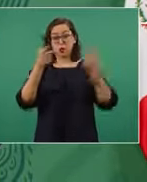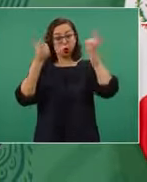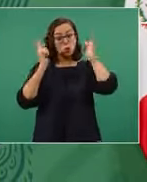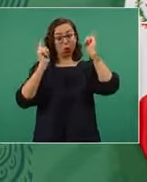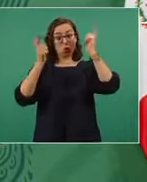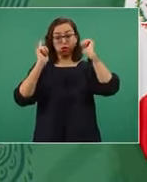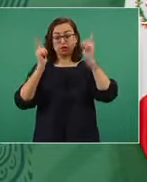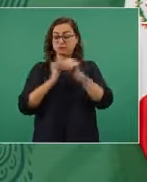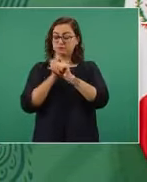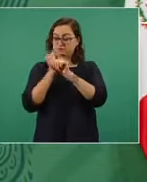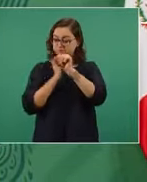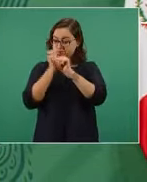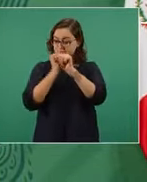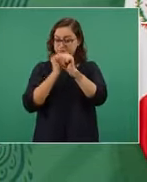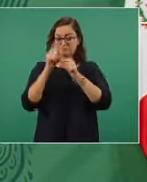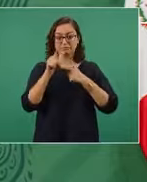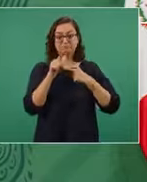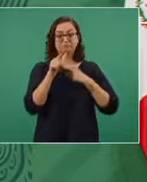las investigaciones.